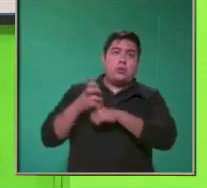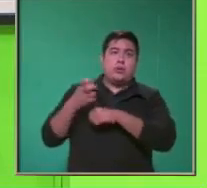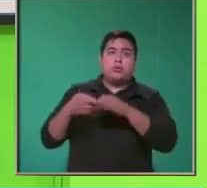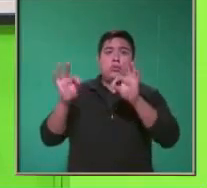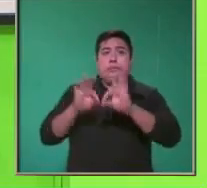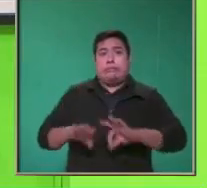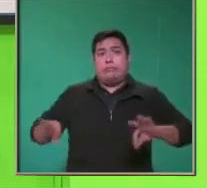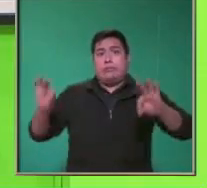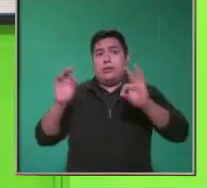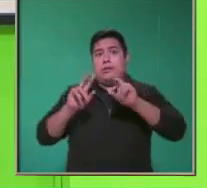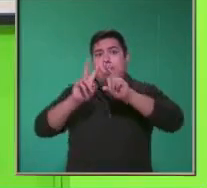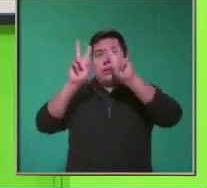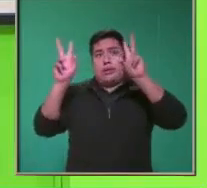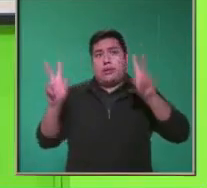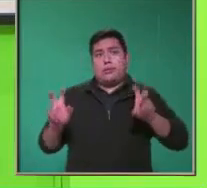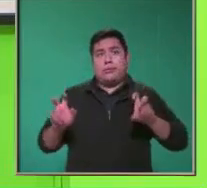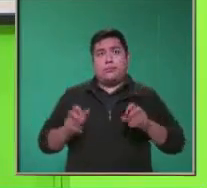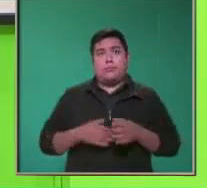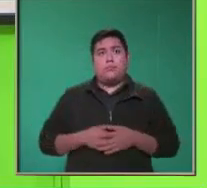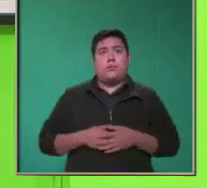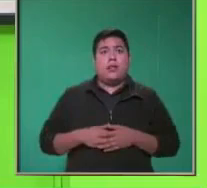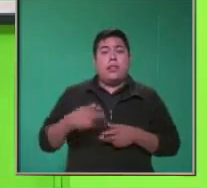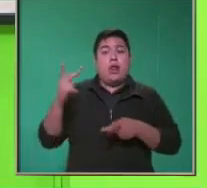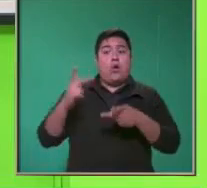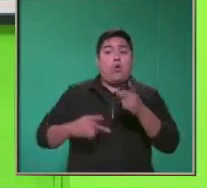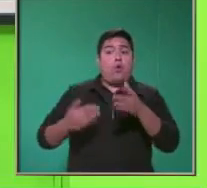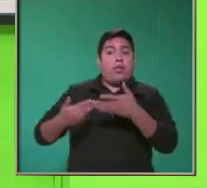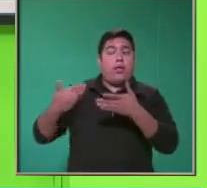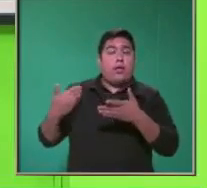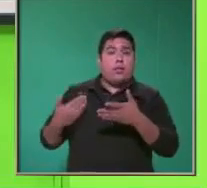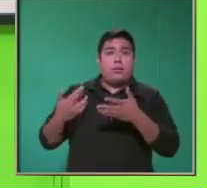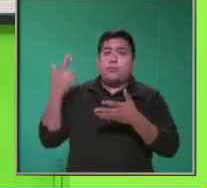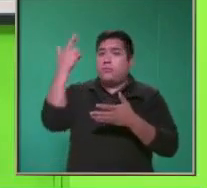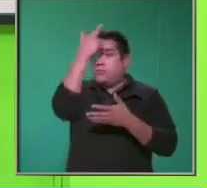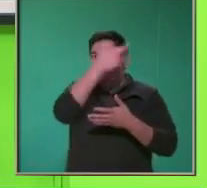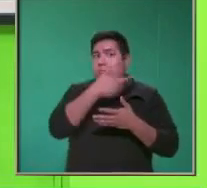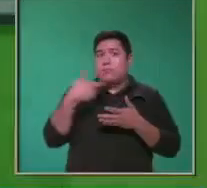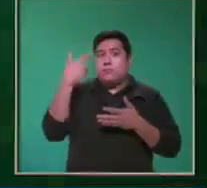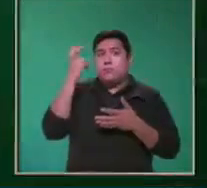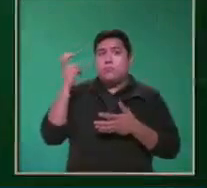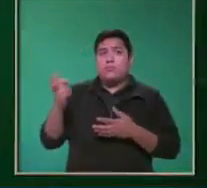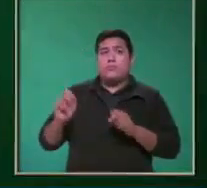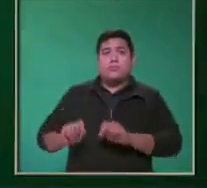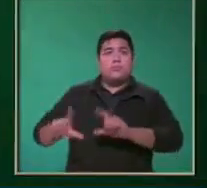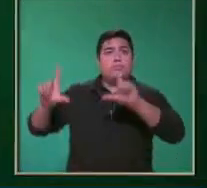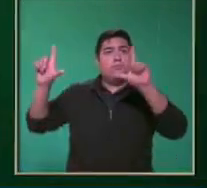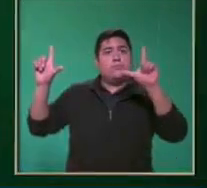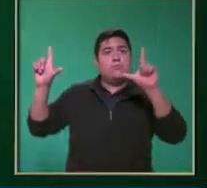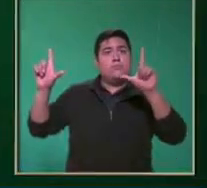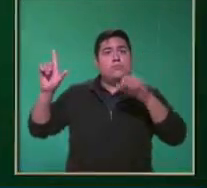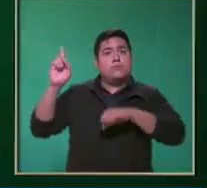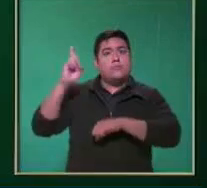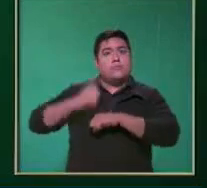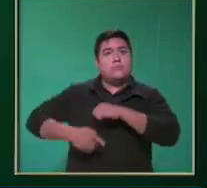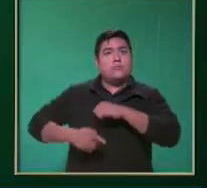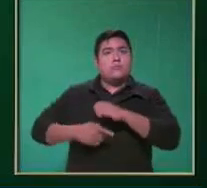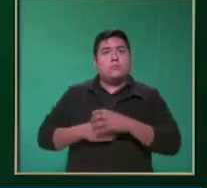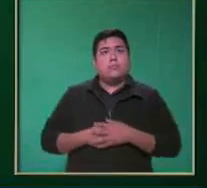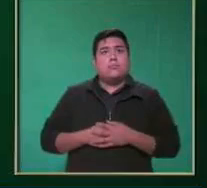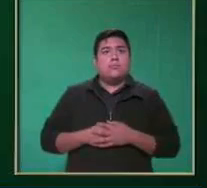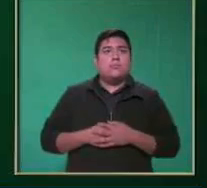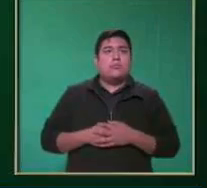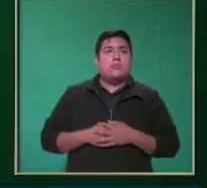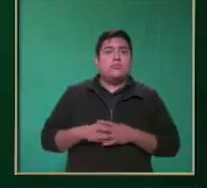de la temática de hoy. Antes de ir al corte estábamos revisando precisamente esto que está en pantalla, afectaciones que tienen que ver